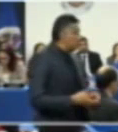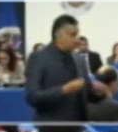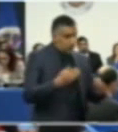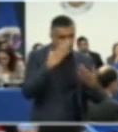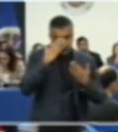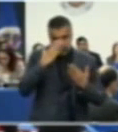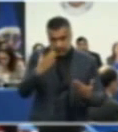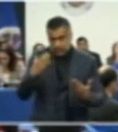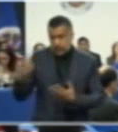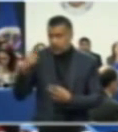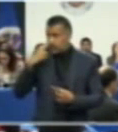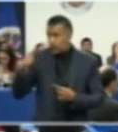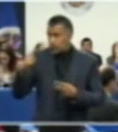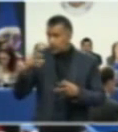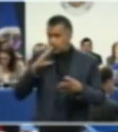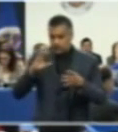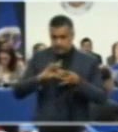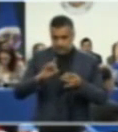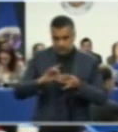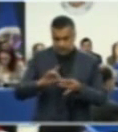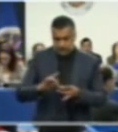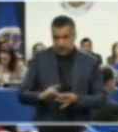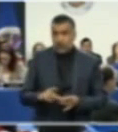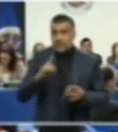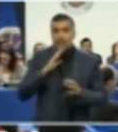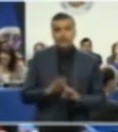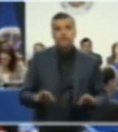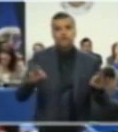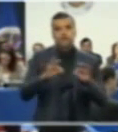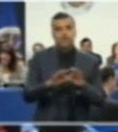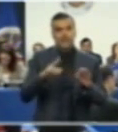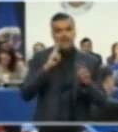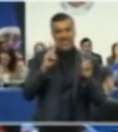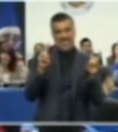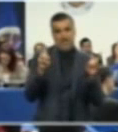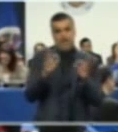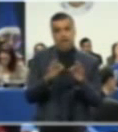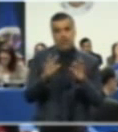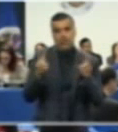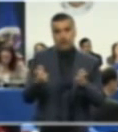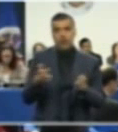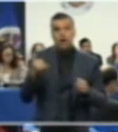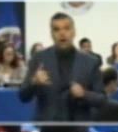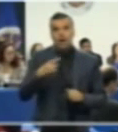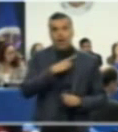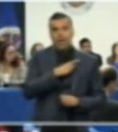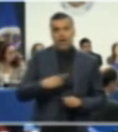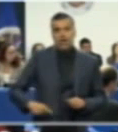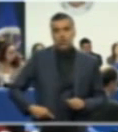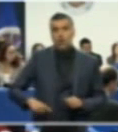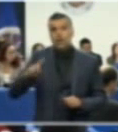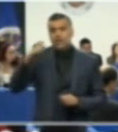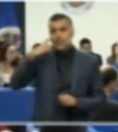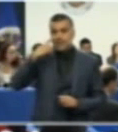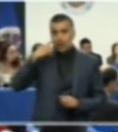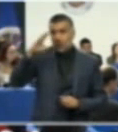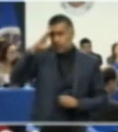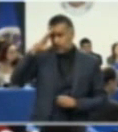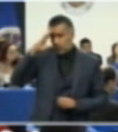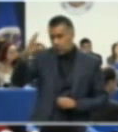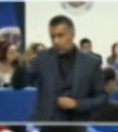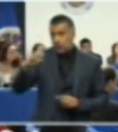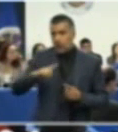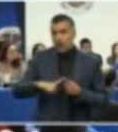su presentación y hacernos visible este importante tema. Tiene la palabra la delegación del Estado. Saludo